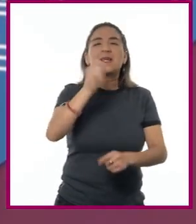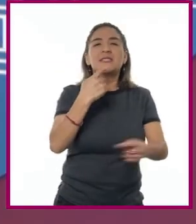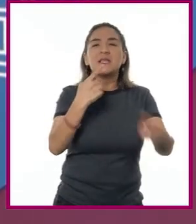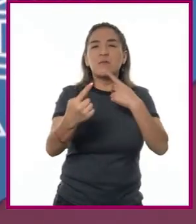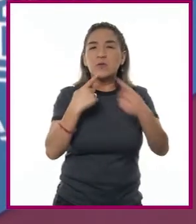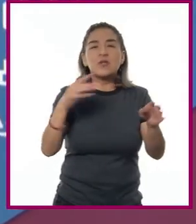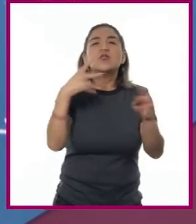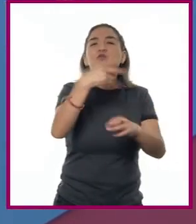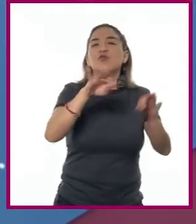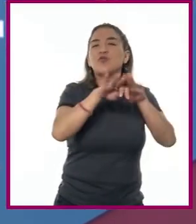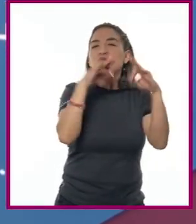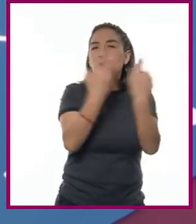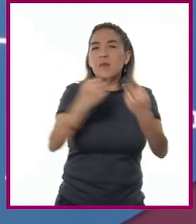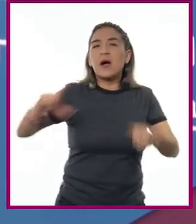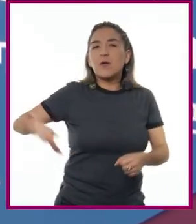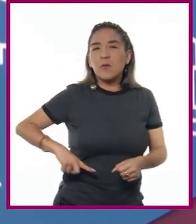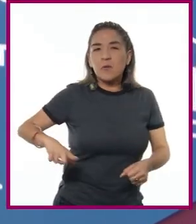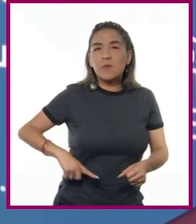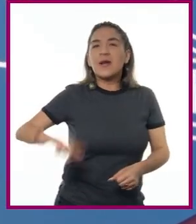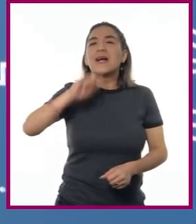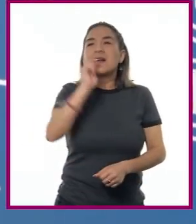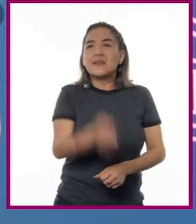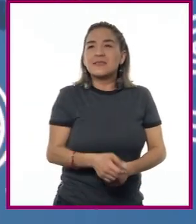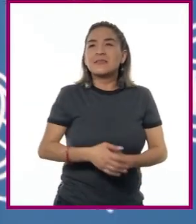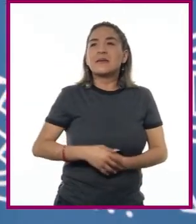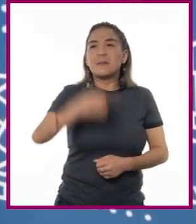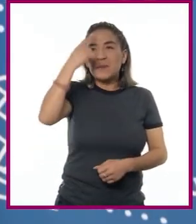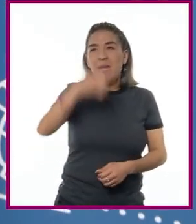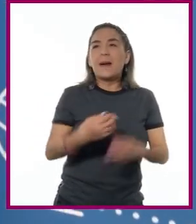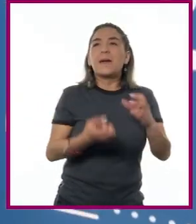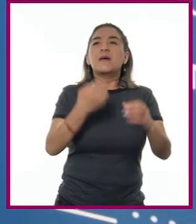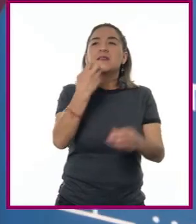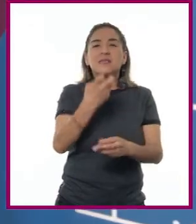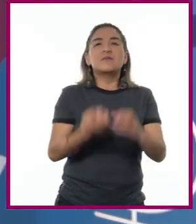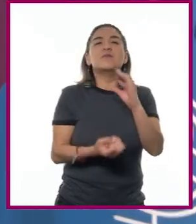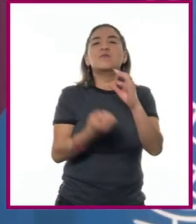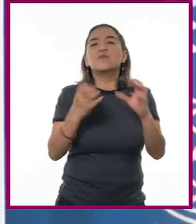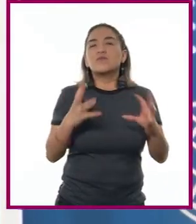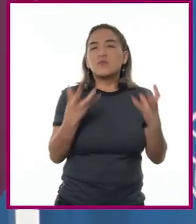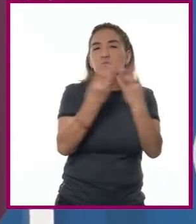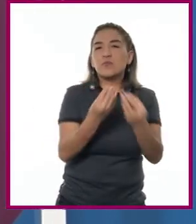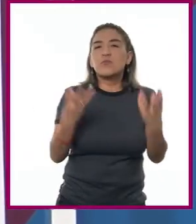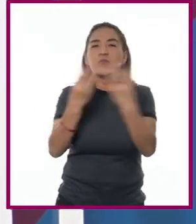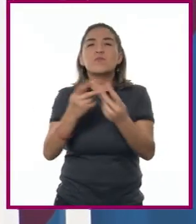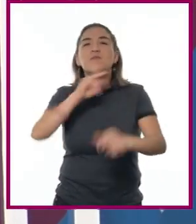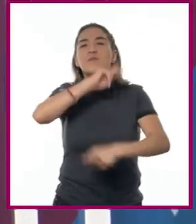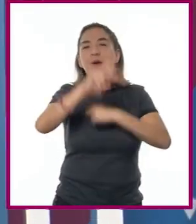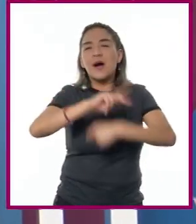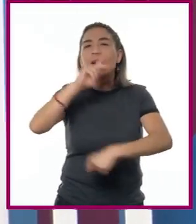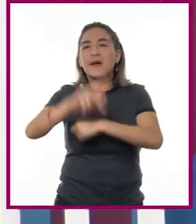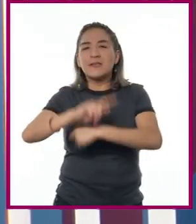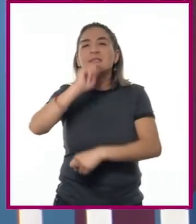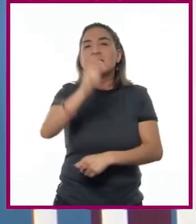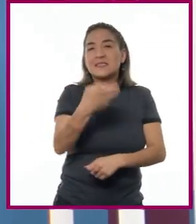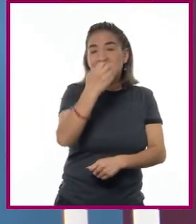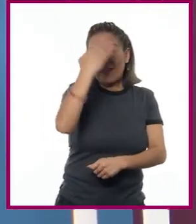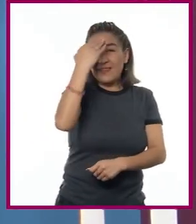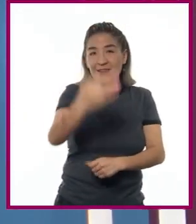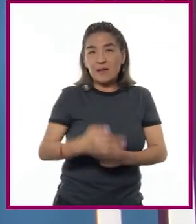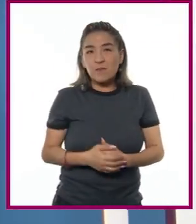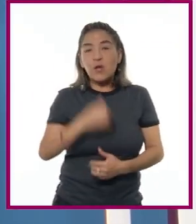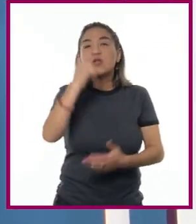como forma de gobierno se ha aceptado por muchos países, pero también coincide con un periodo en